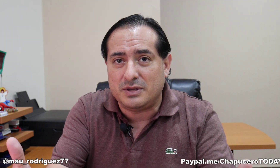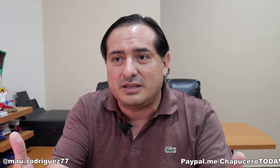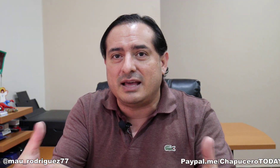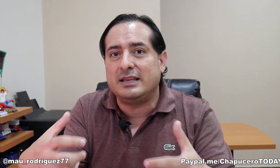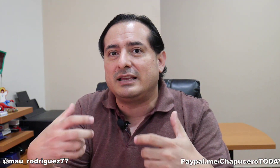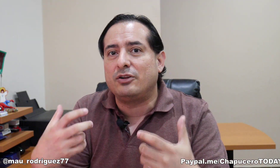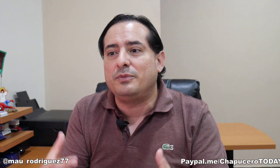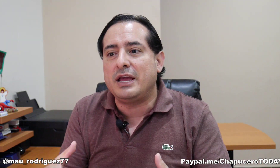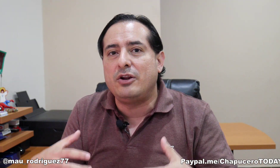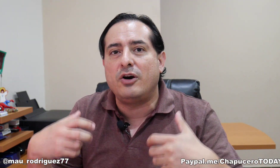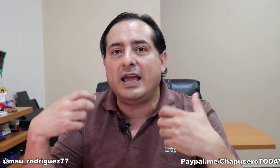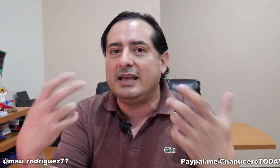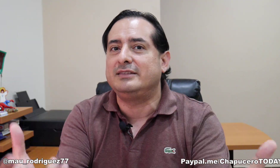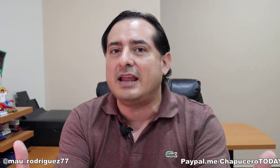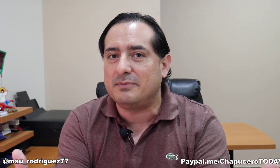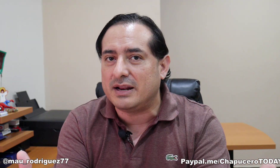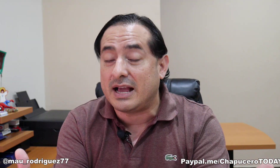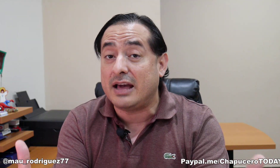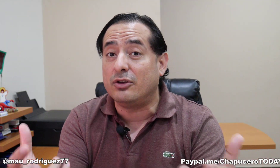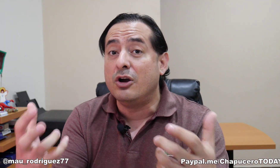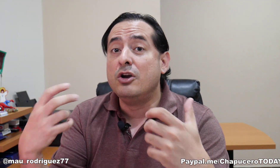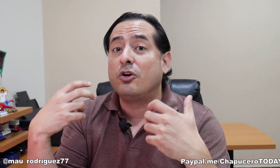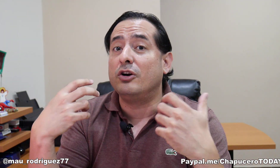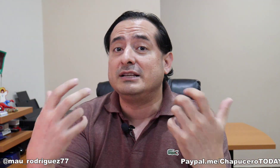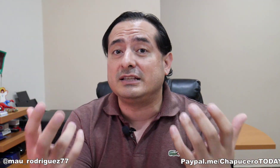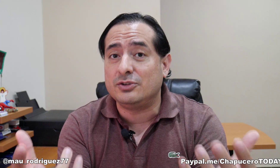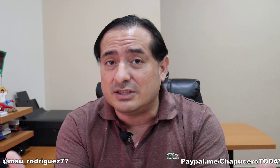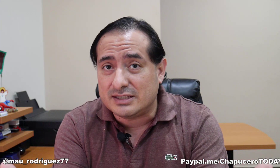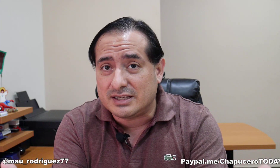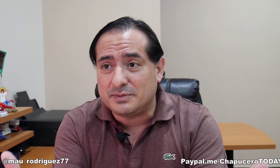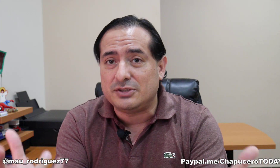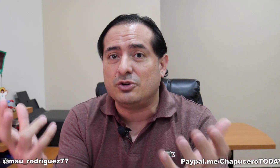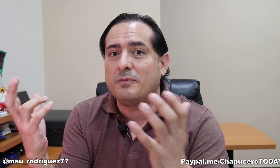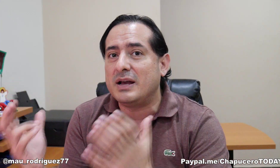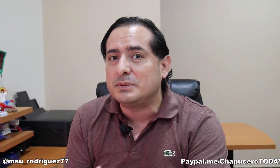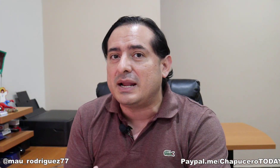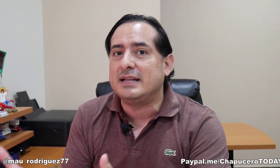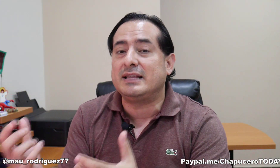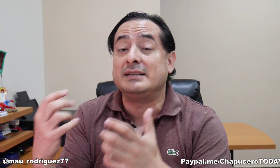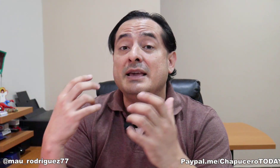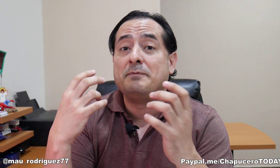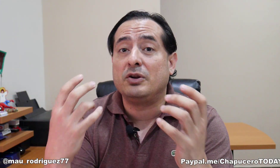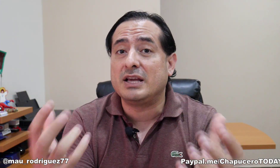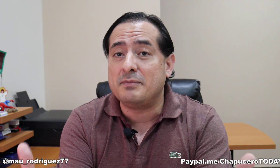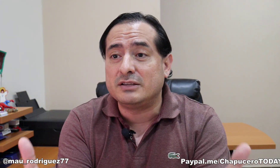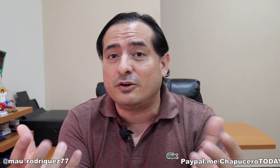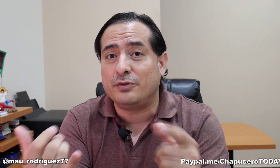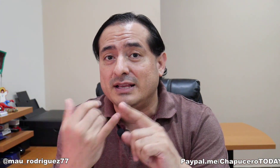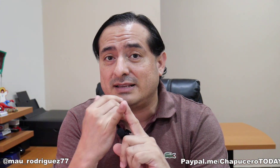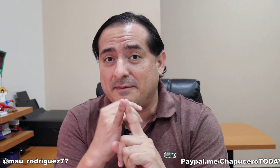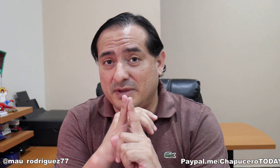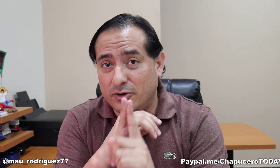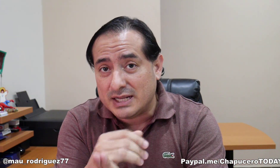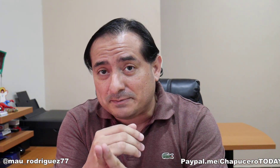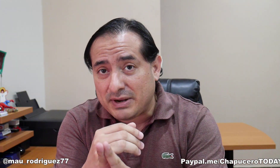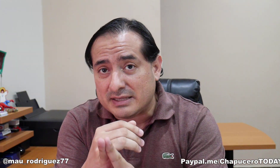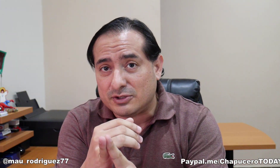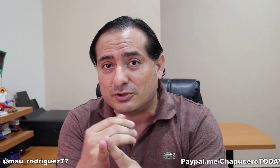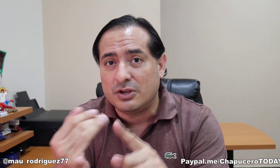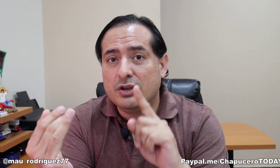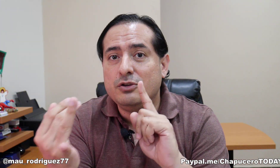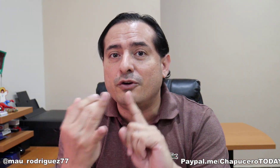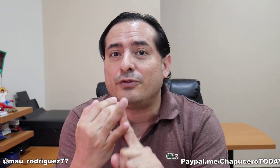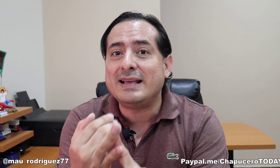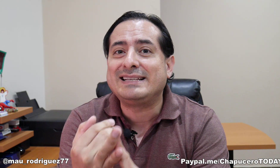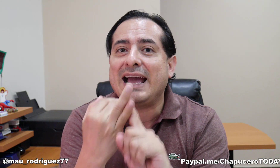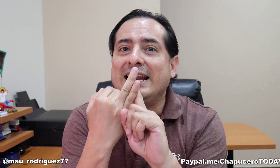posibilidad de que el gobierno entre al mercado con estaciones de servicio más baratas pero que además ofrezcan mejores precios